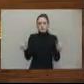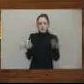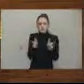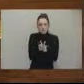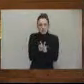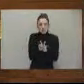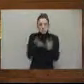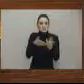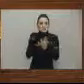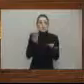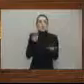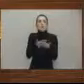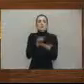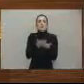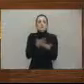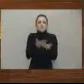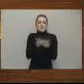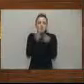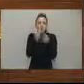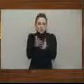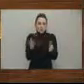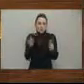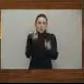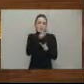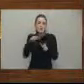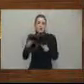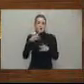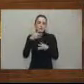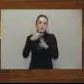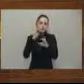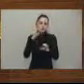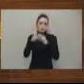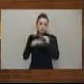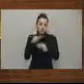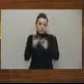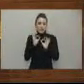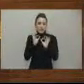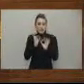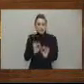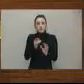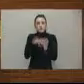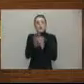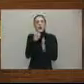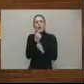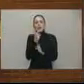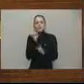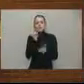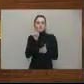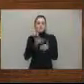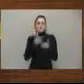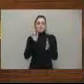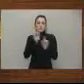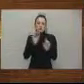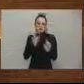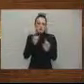esta caída neta en el número de viajeros, que además no es una cuestión puntual, sino que marca una clara tendencia descendente